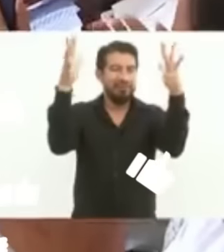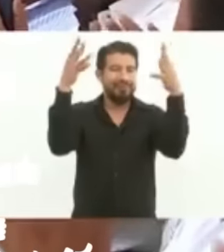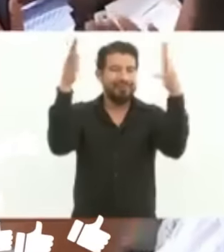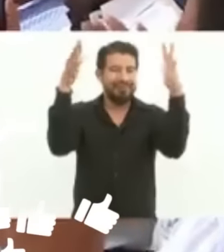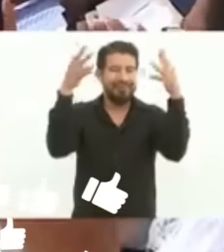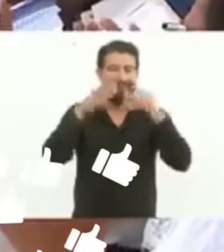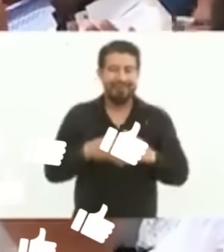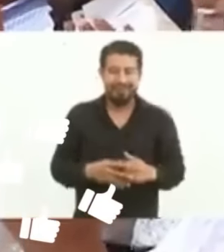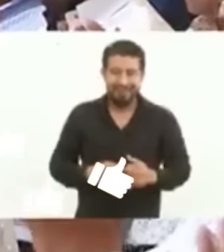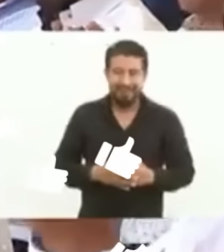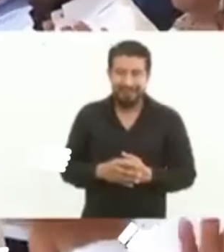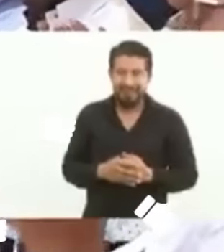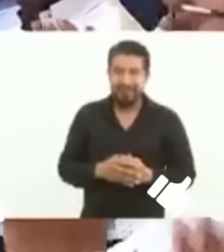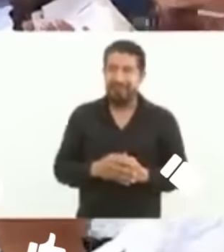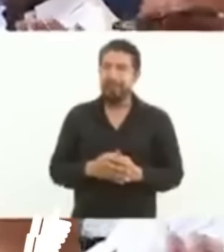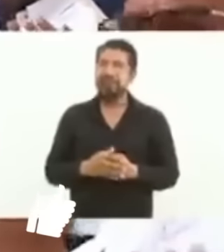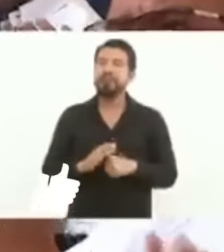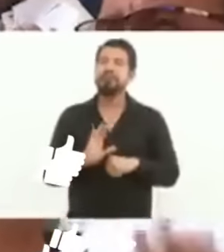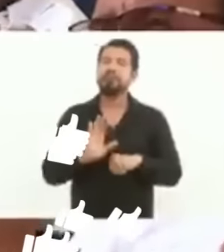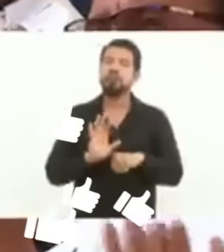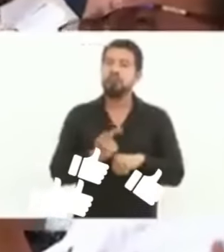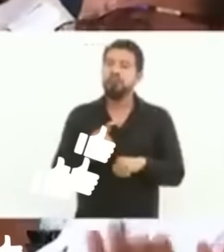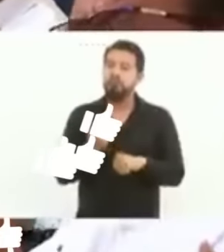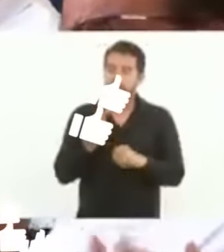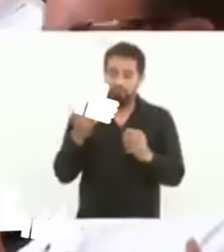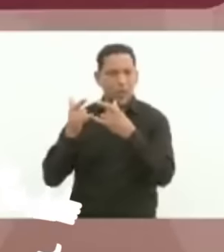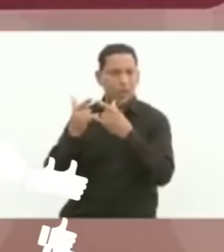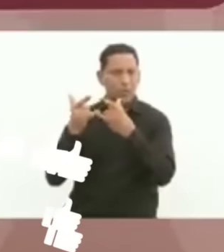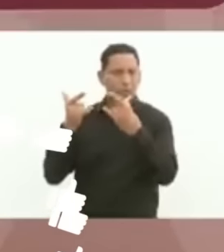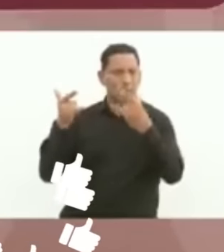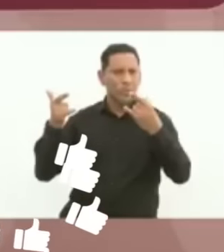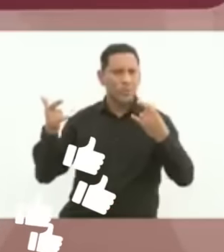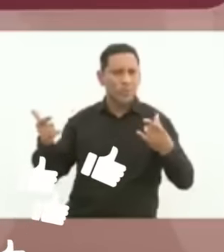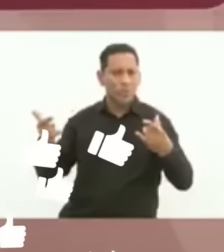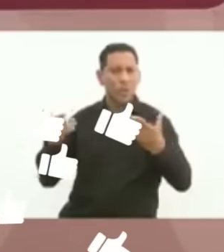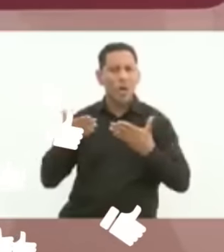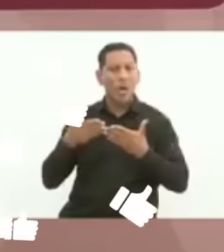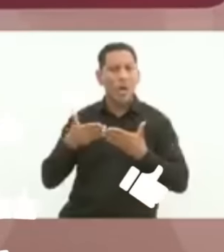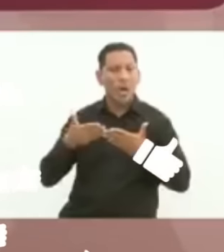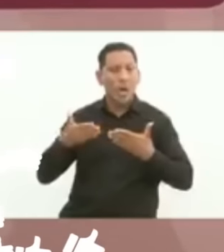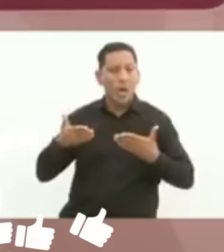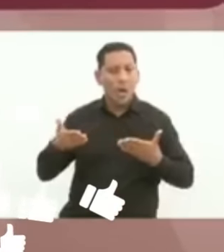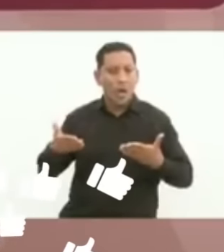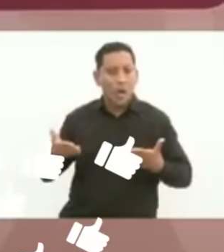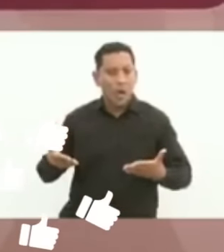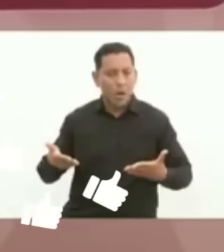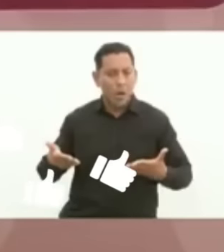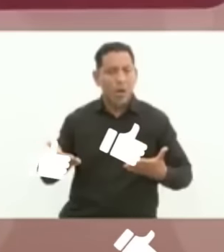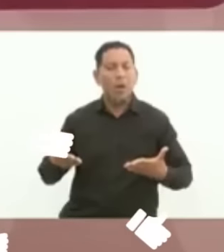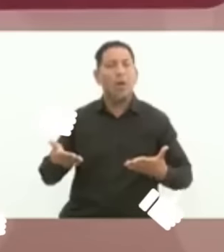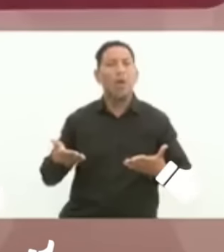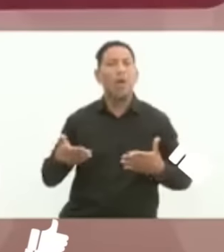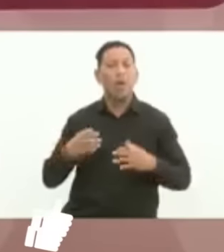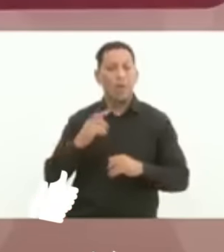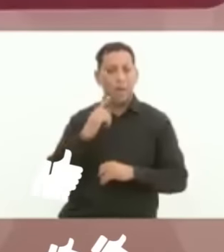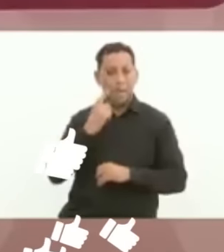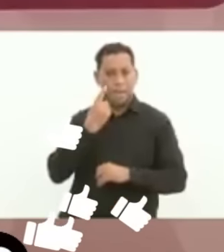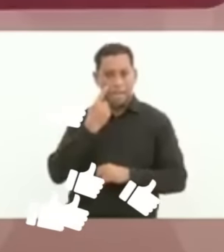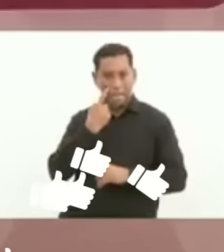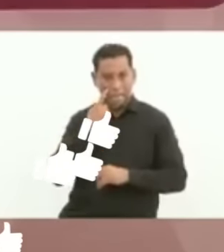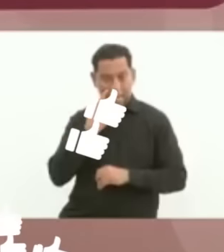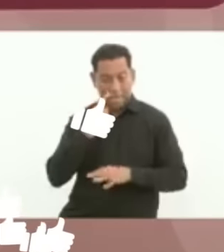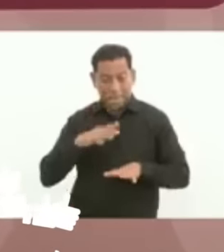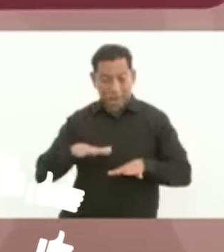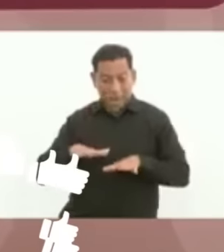ellos por actuar con responsabilidad Es una transición de gobiernos en este